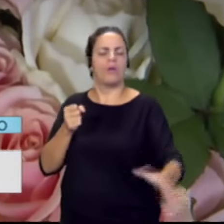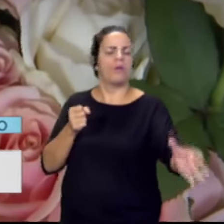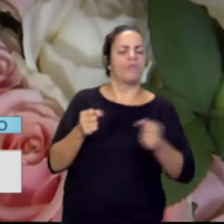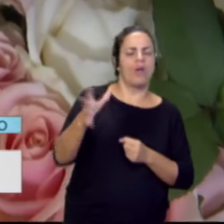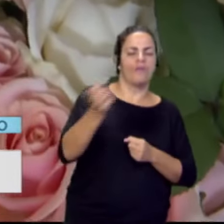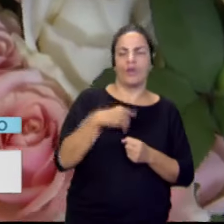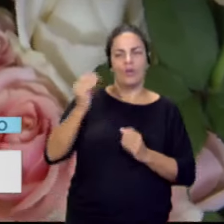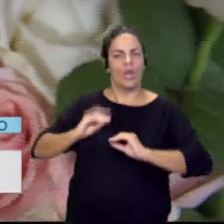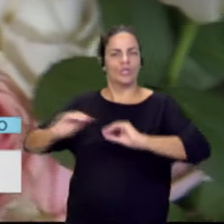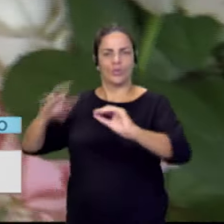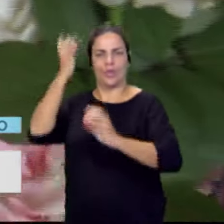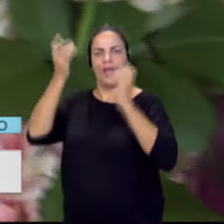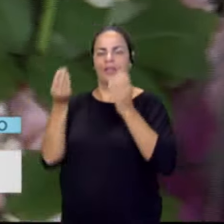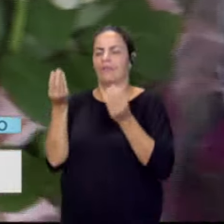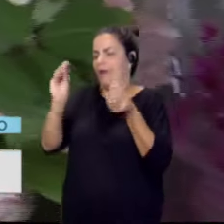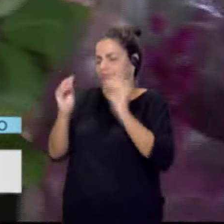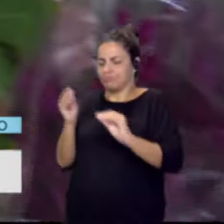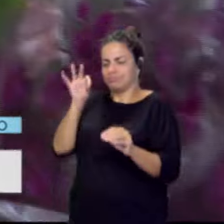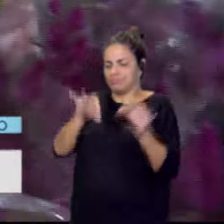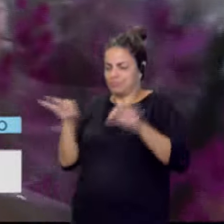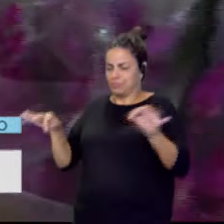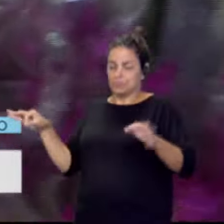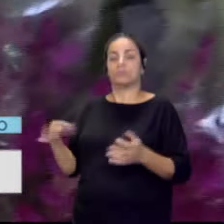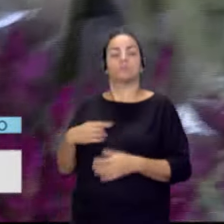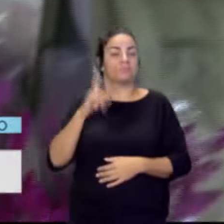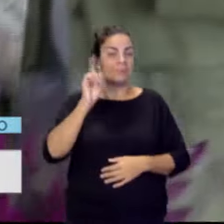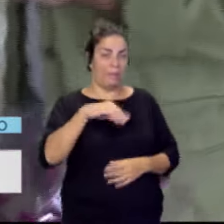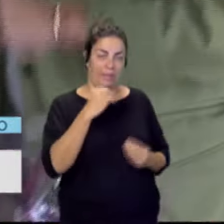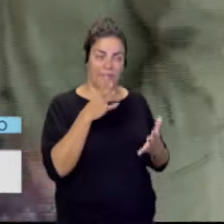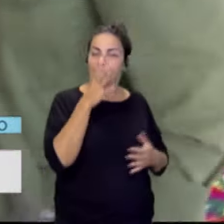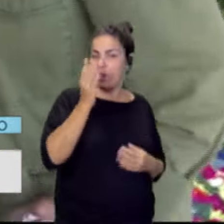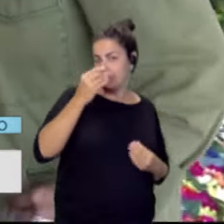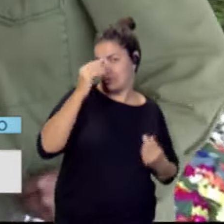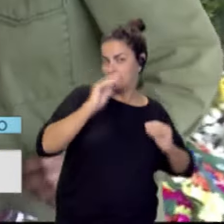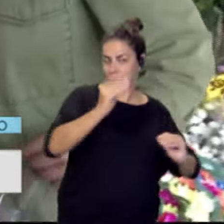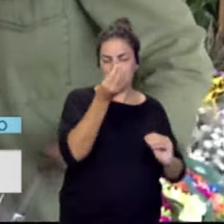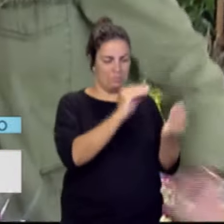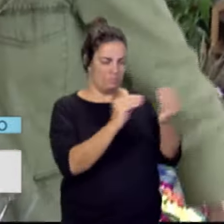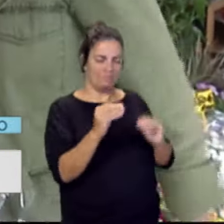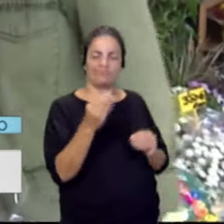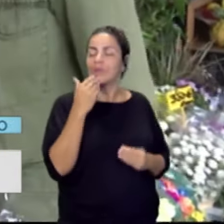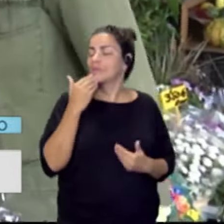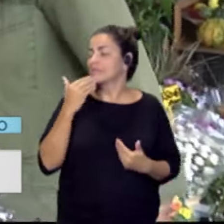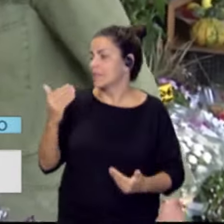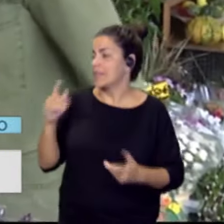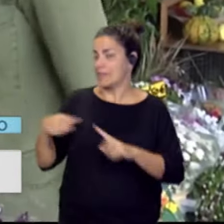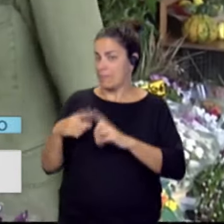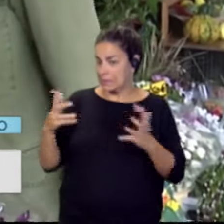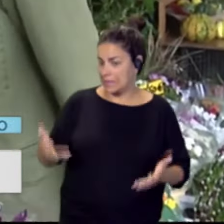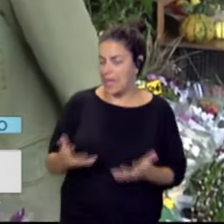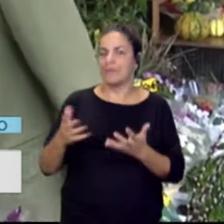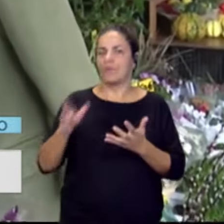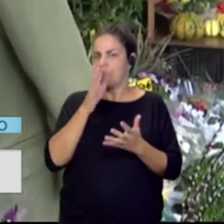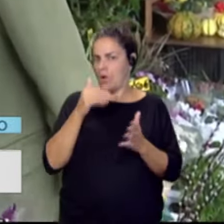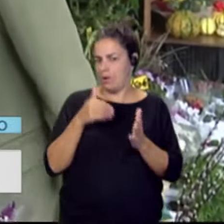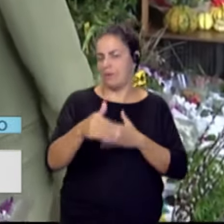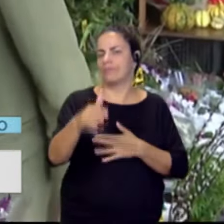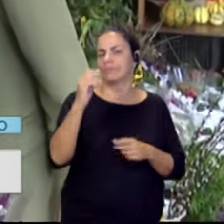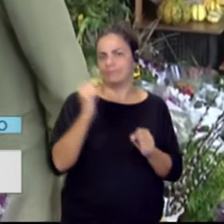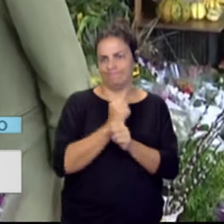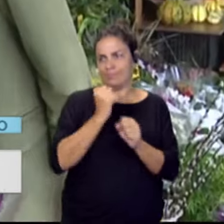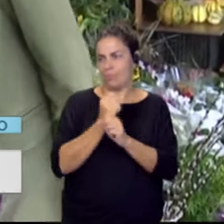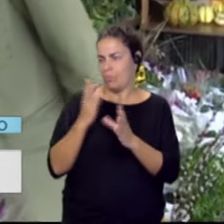ellos. Bueno, que no está nada mal, ellos crean su propia composición. María del Mar, muchísimas gracias, mucho ánimo, que se esperan días de mucho trabajo